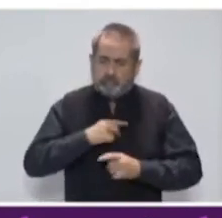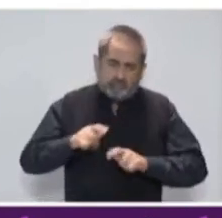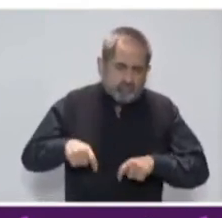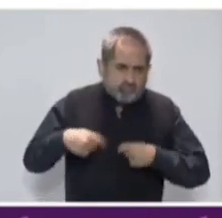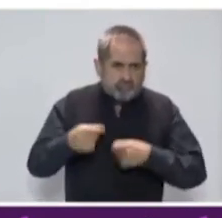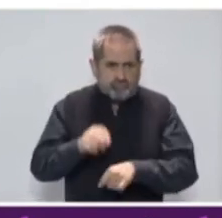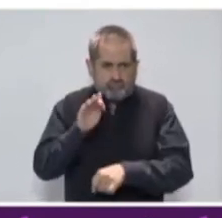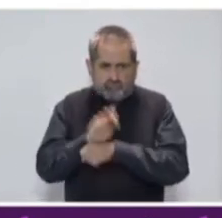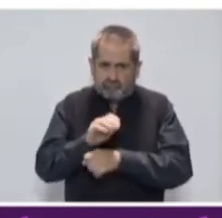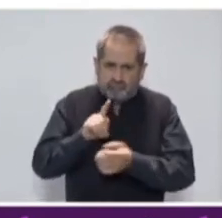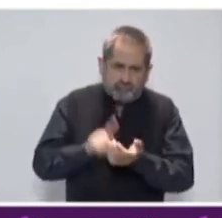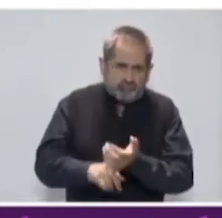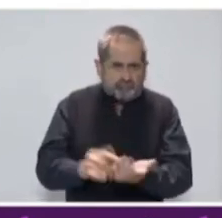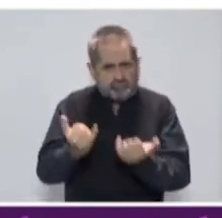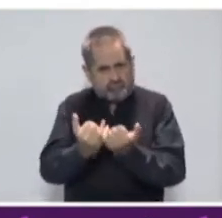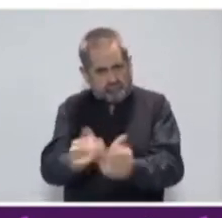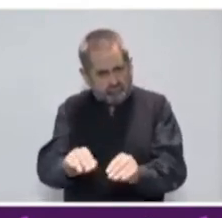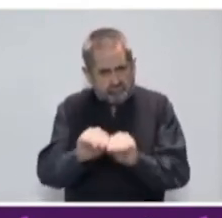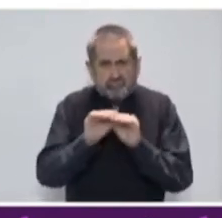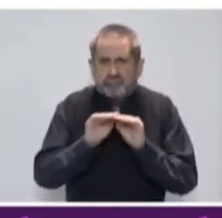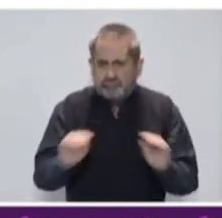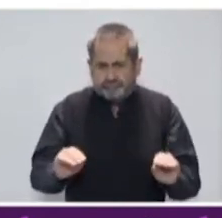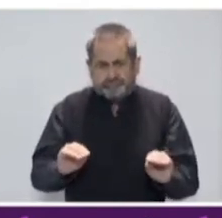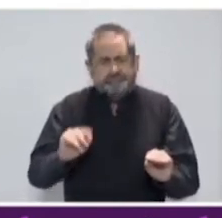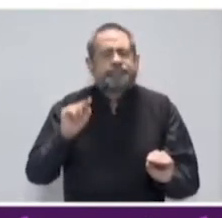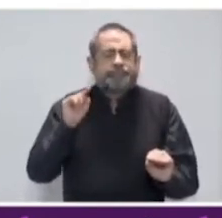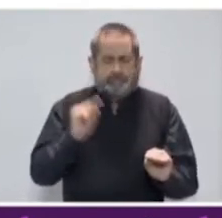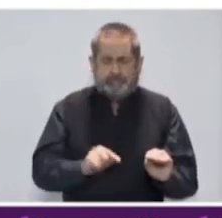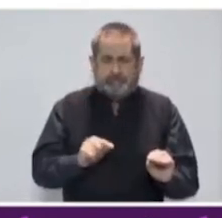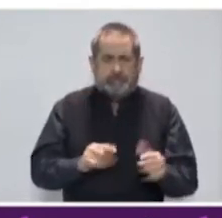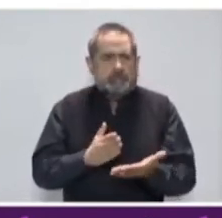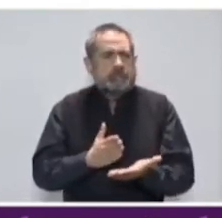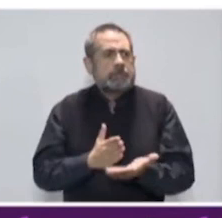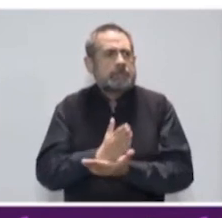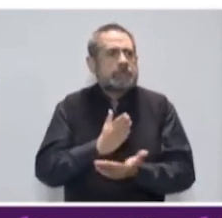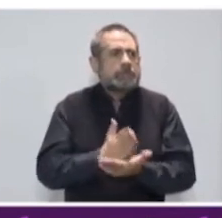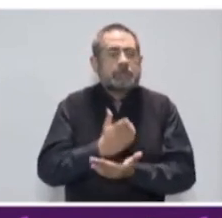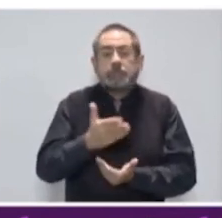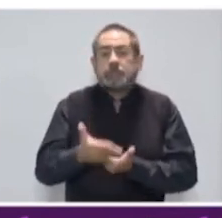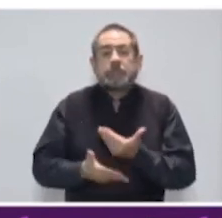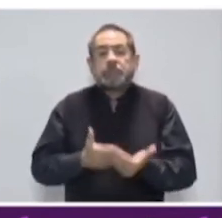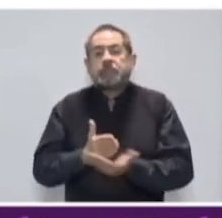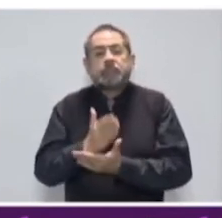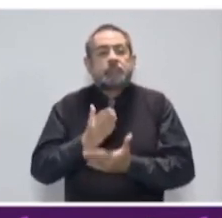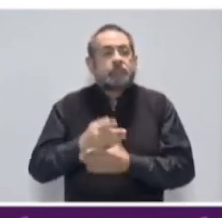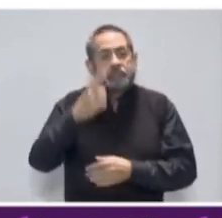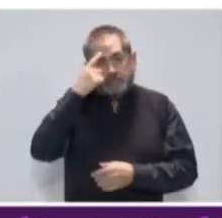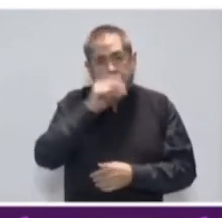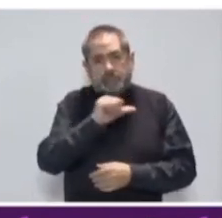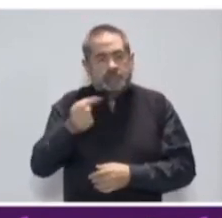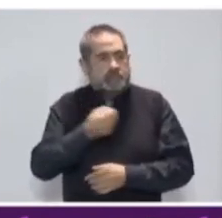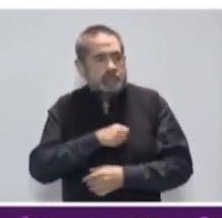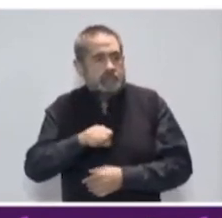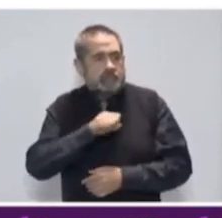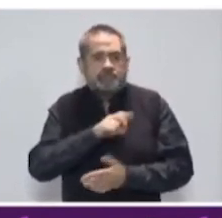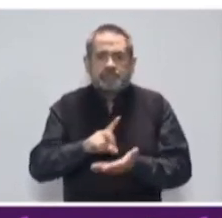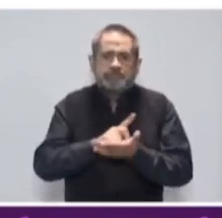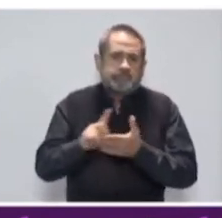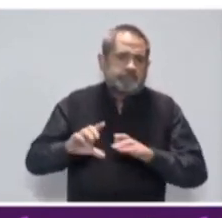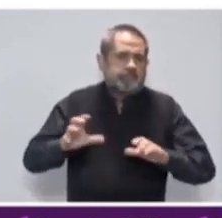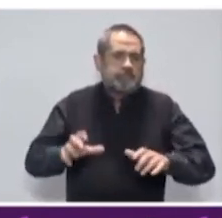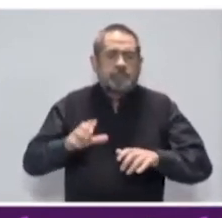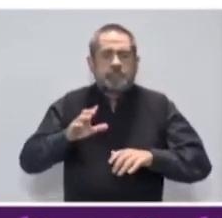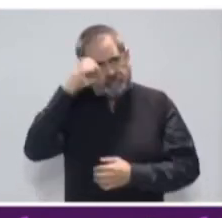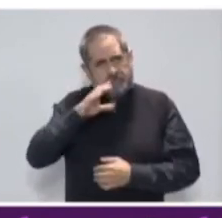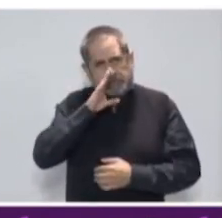en condiciones de igualdad y cuestiones como acceso a los servicios de salud, derechos patrimoniales